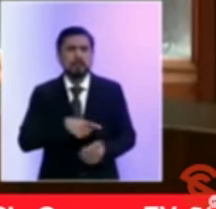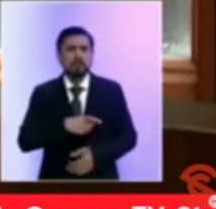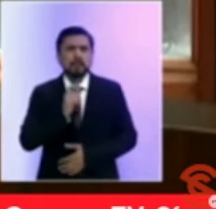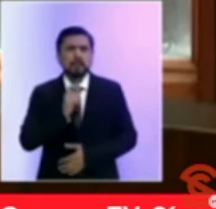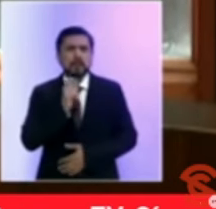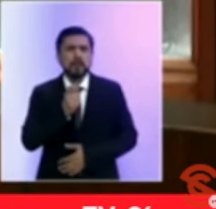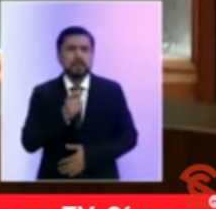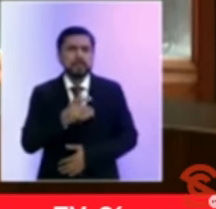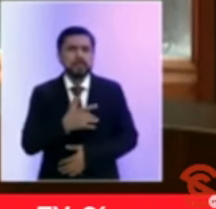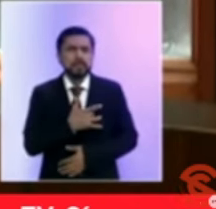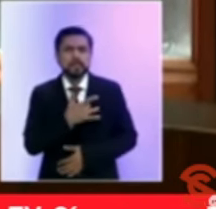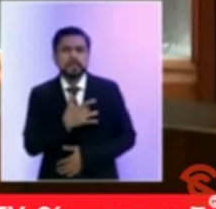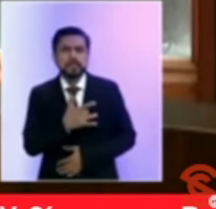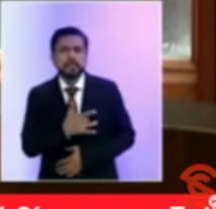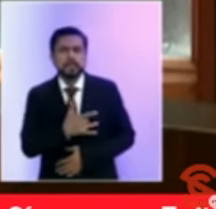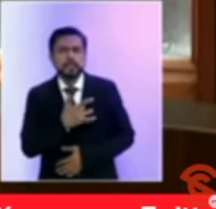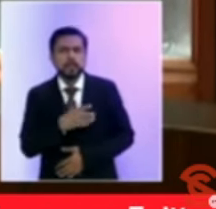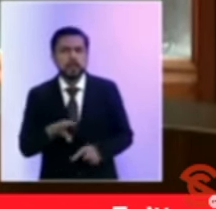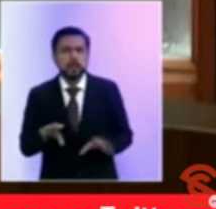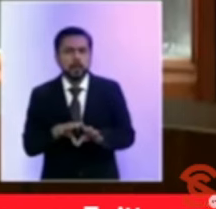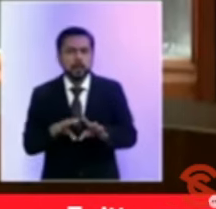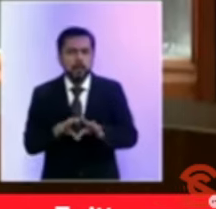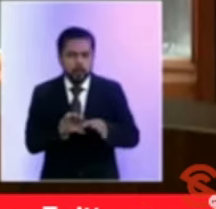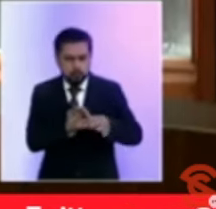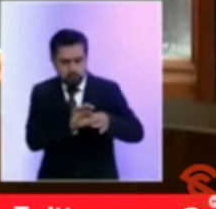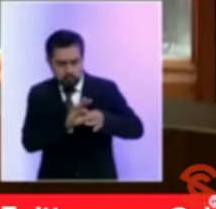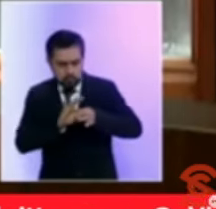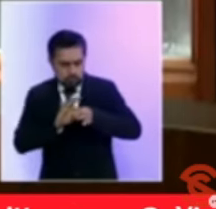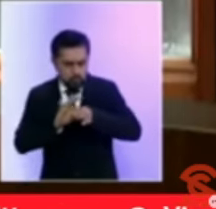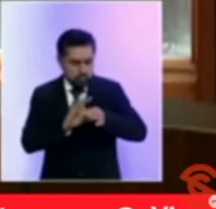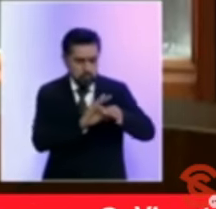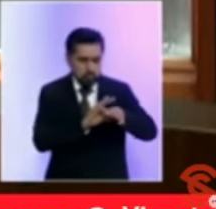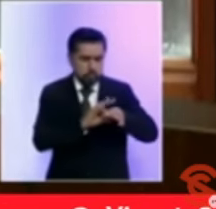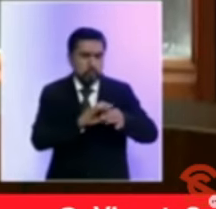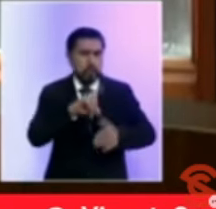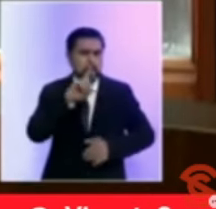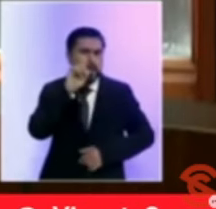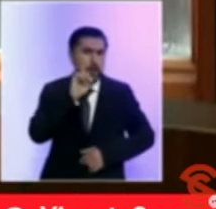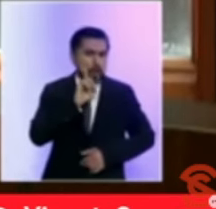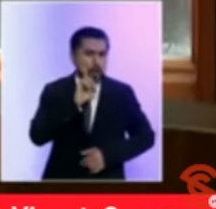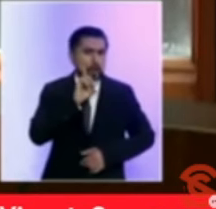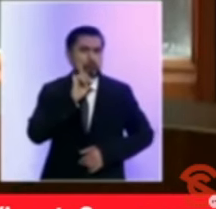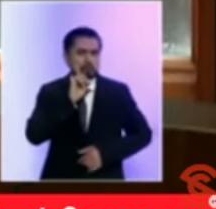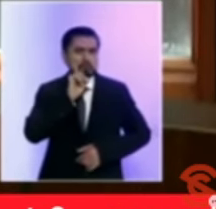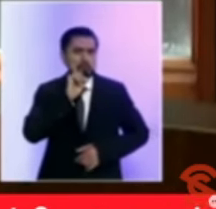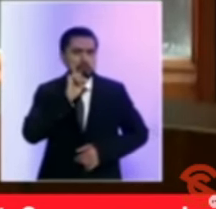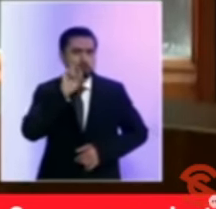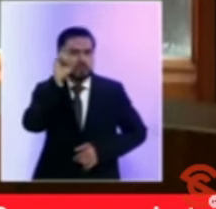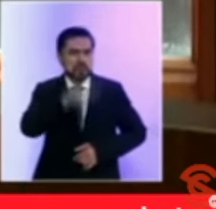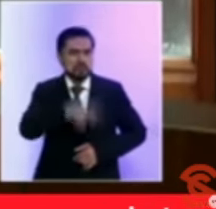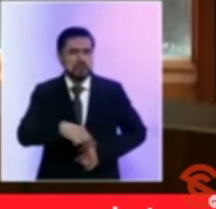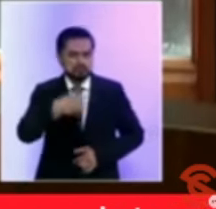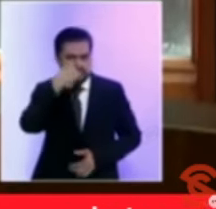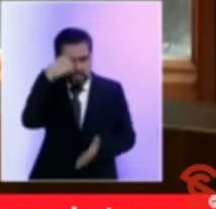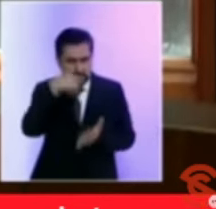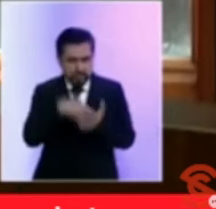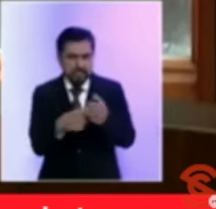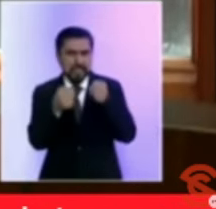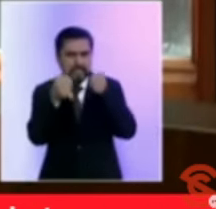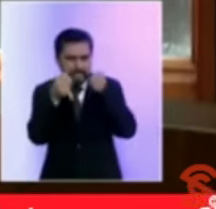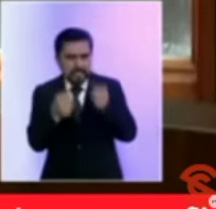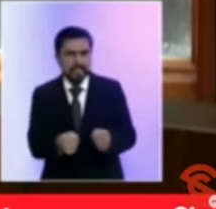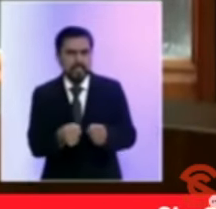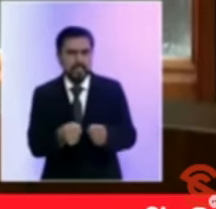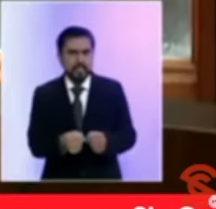sensación de sororidad de que ejercerá su función con perspectiva Violeta En